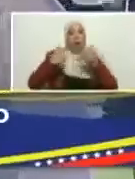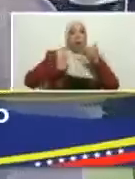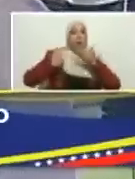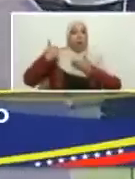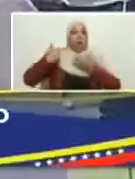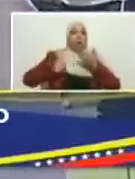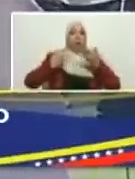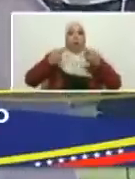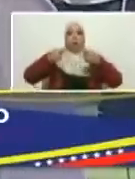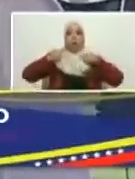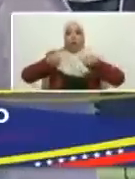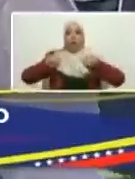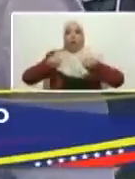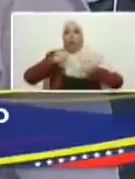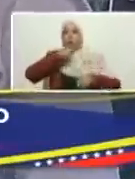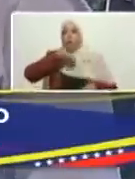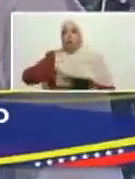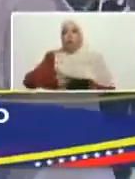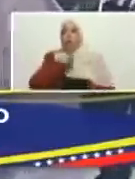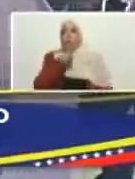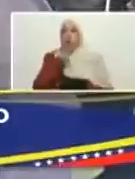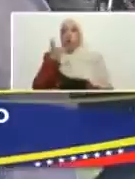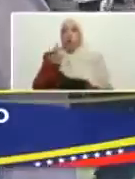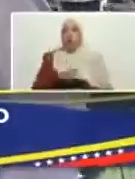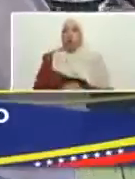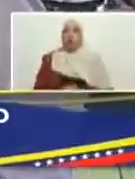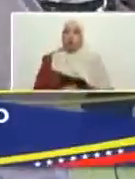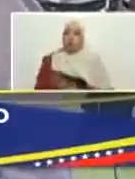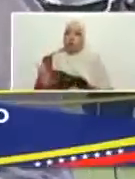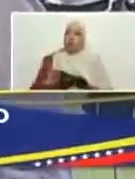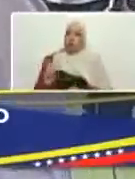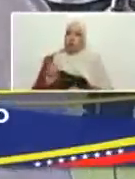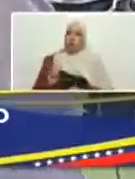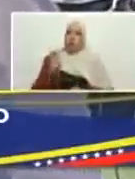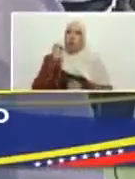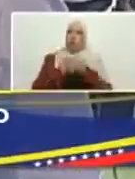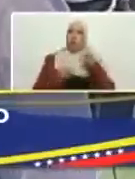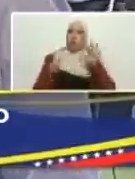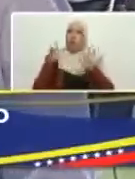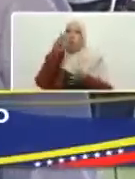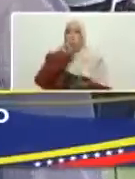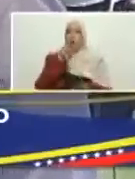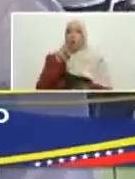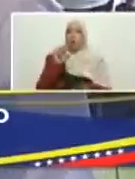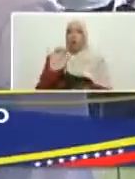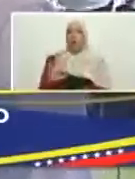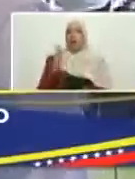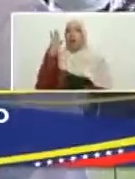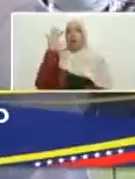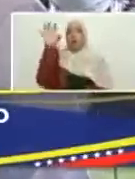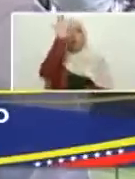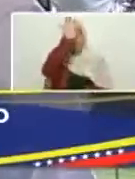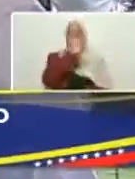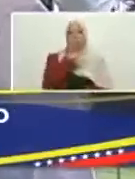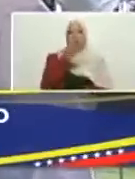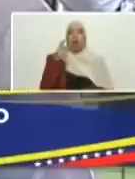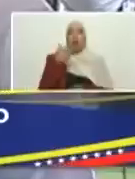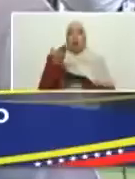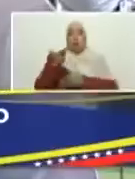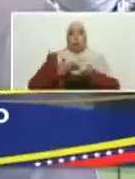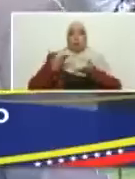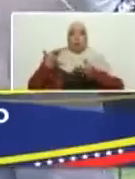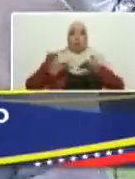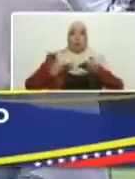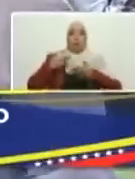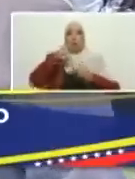de nuestra historia. Venezuela ha pasado a ser, presidente, en los últimos 7 años, el 5º país con más personas sancionadas en el